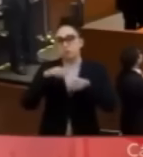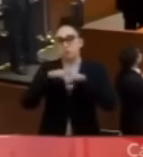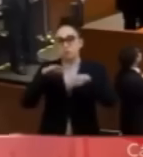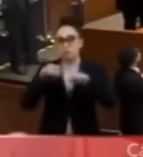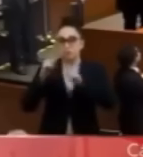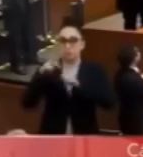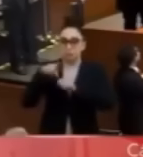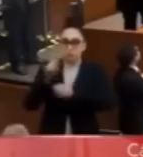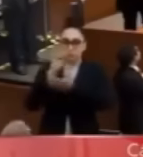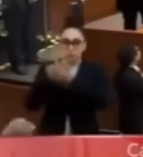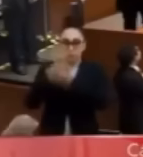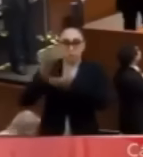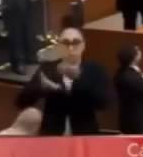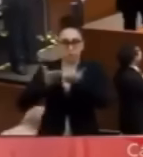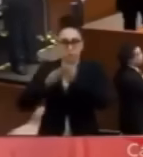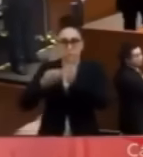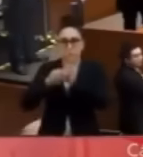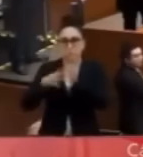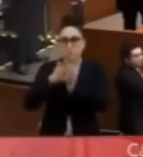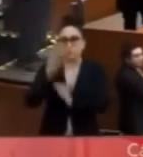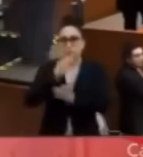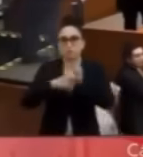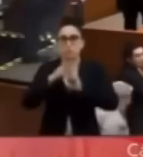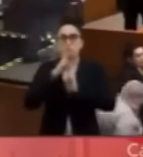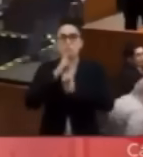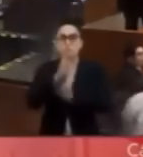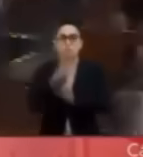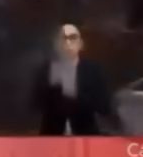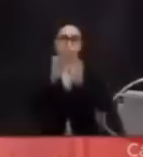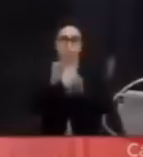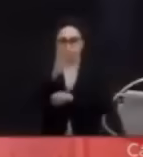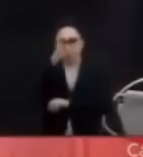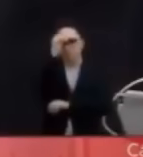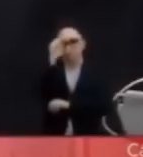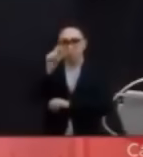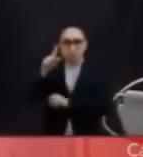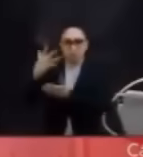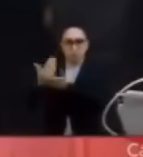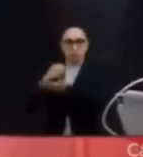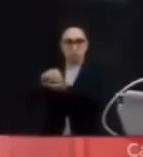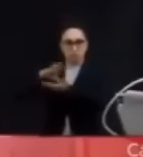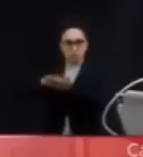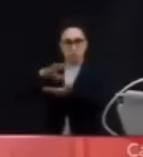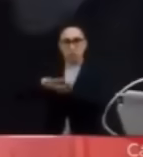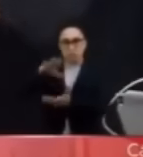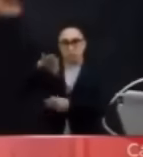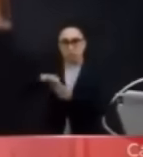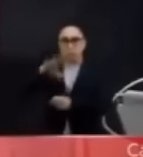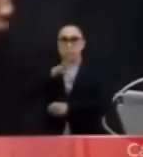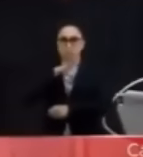aprueba la convocatoria por mayoría señor presidente